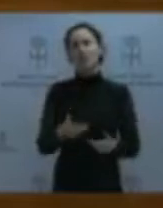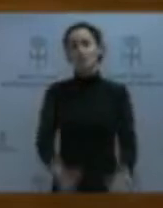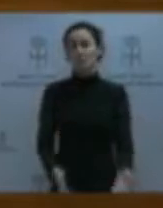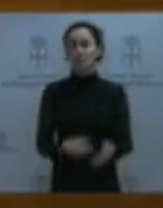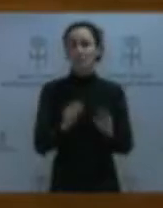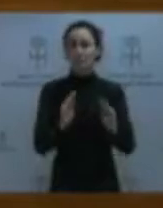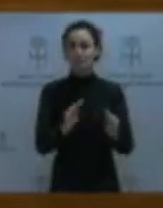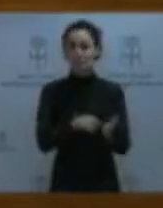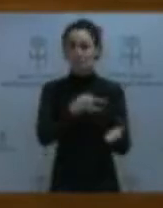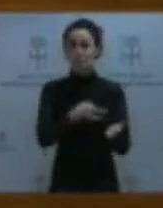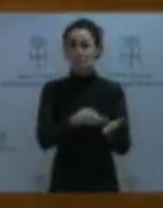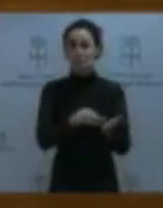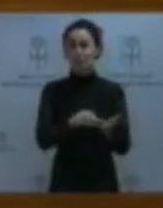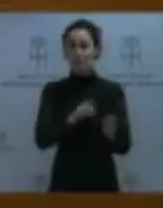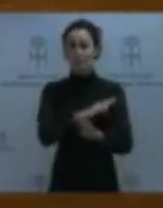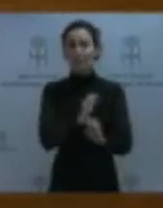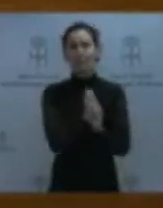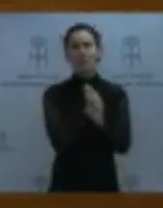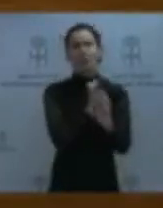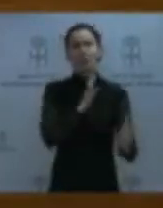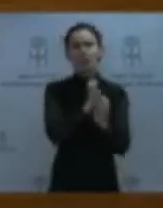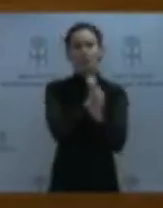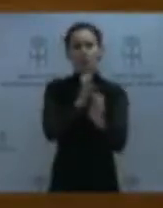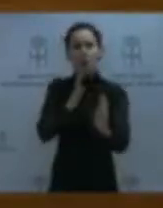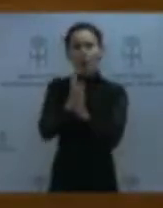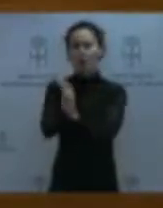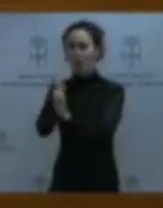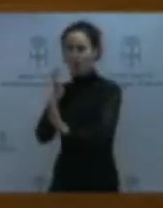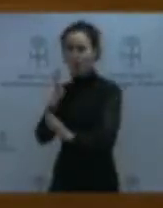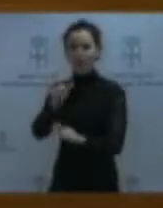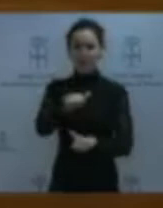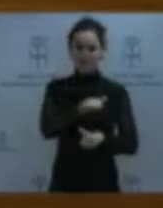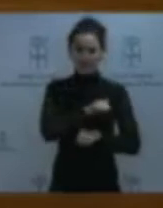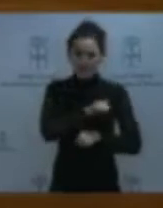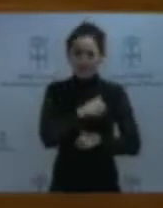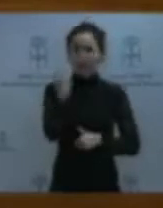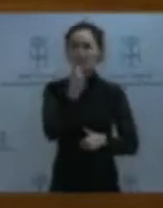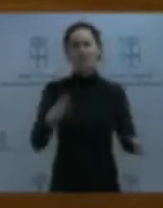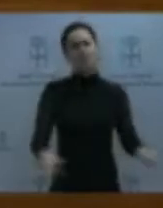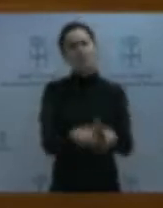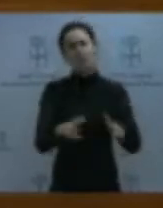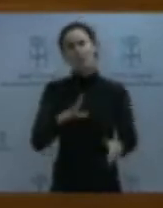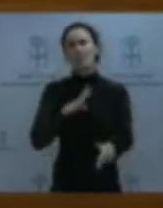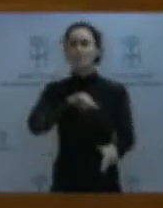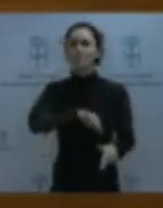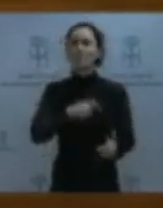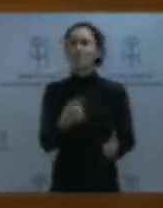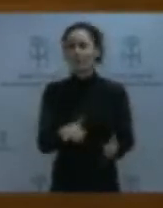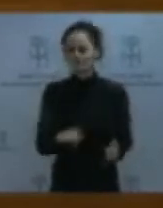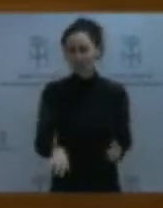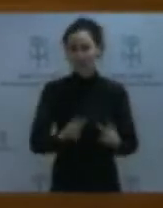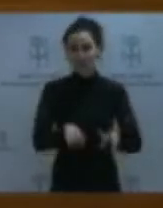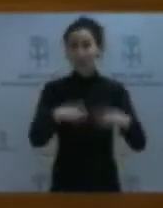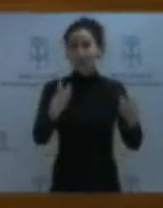el que la gente queda atrapada en las colas de espera del INEM y en las colas del salario social. Por eso creemos que la reforma del